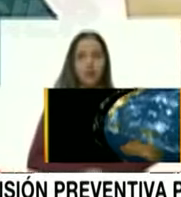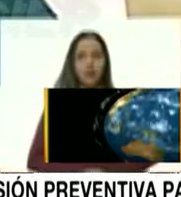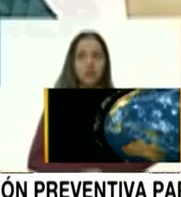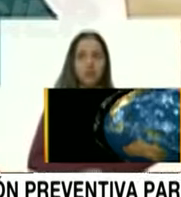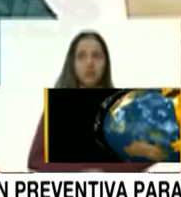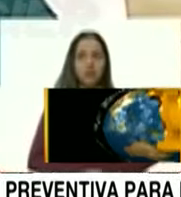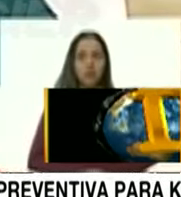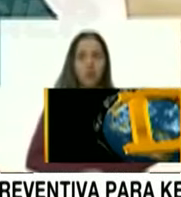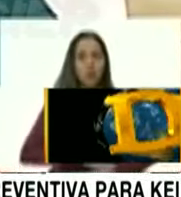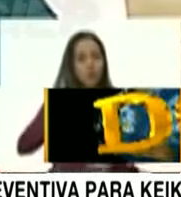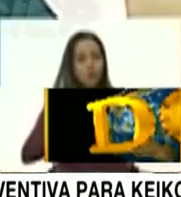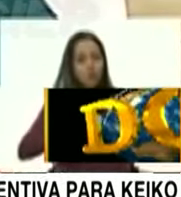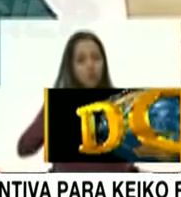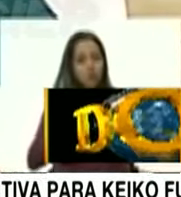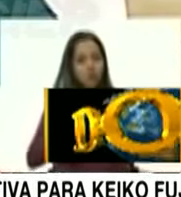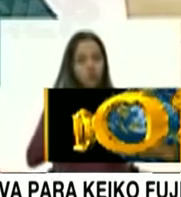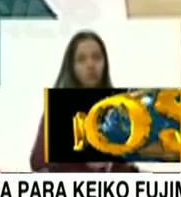absolutamente justo